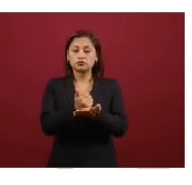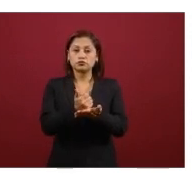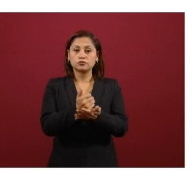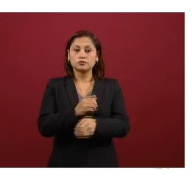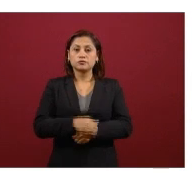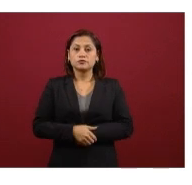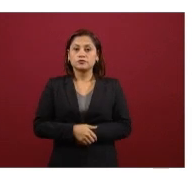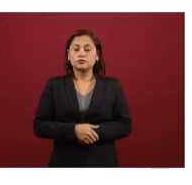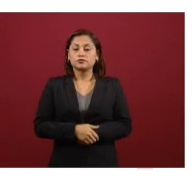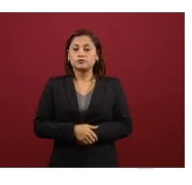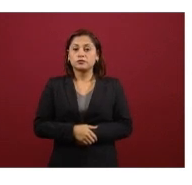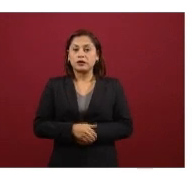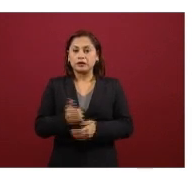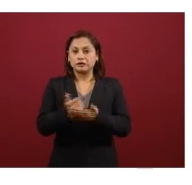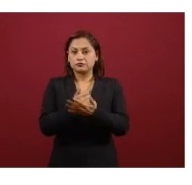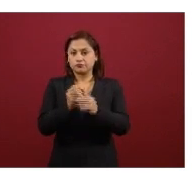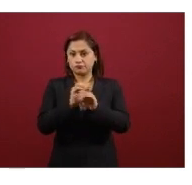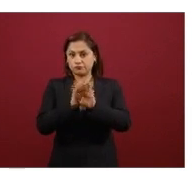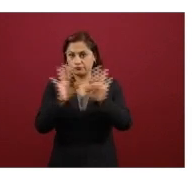claro,